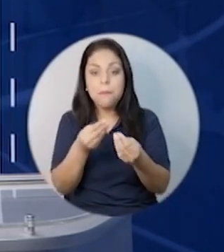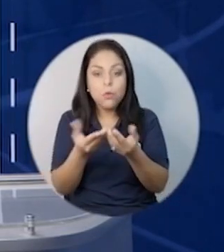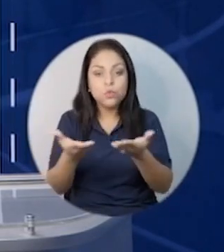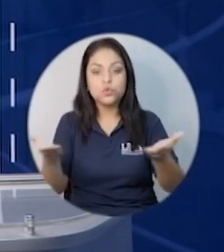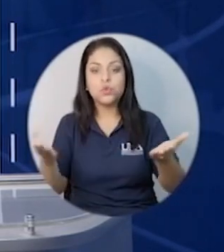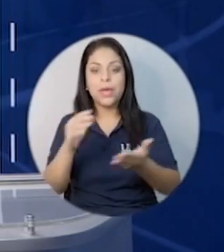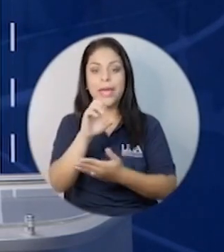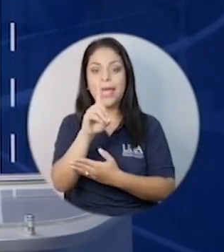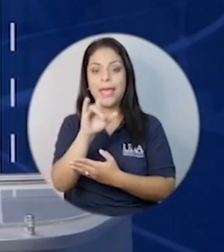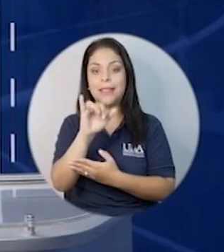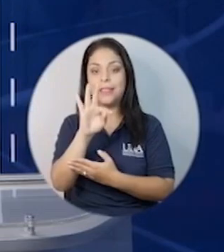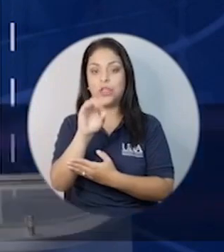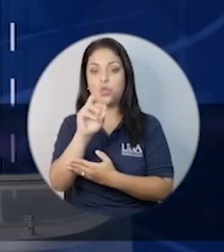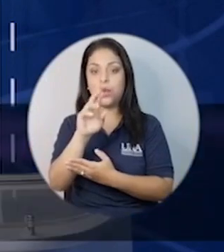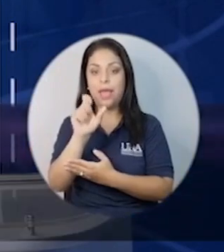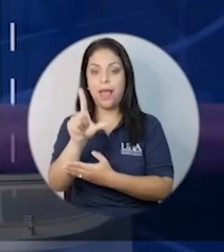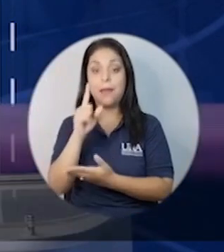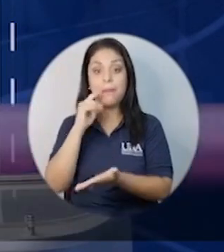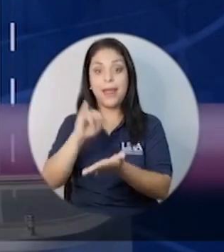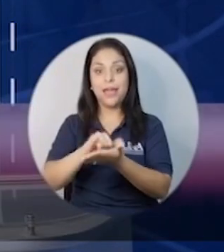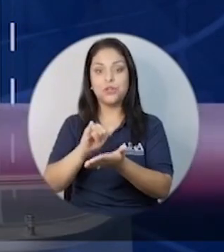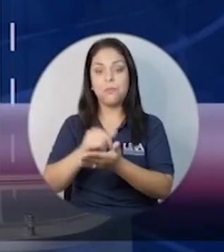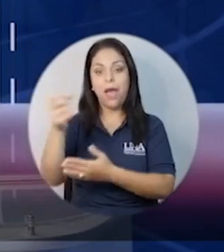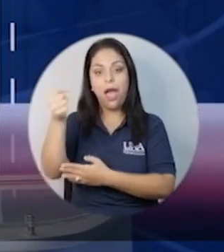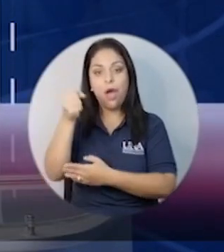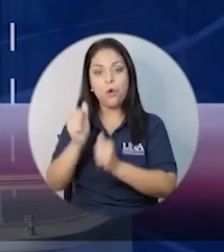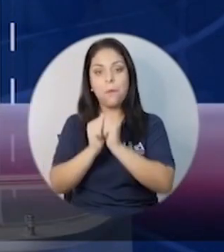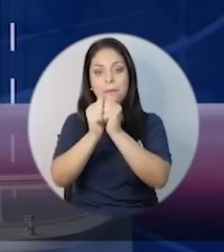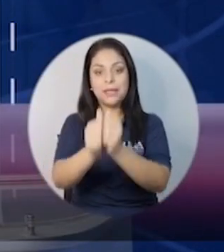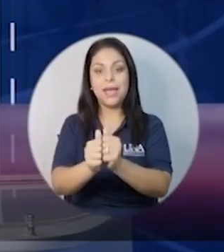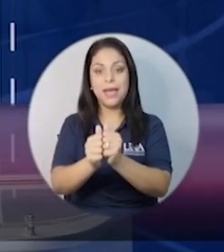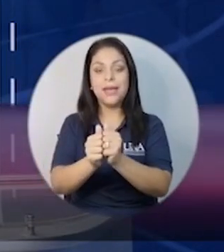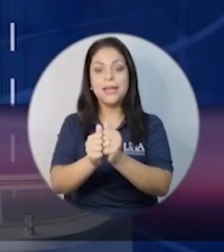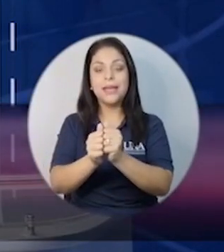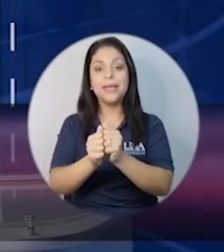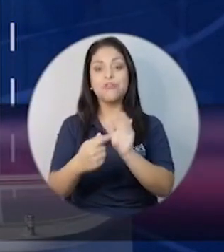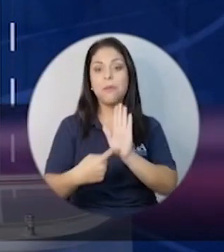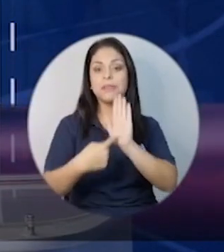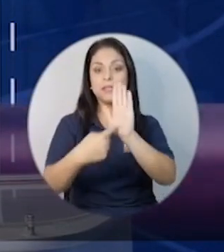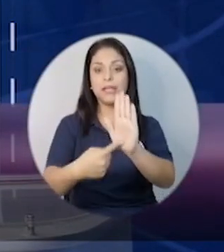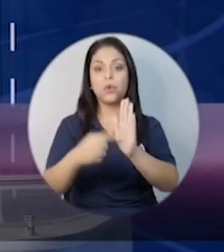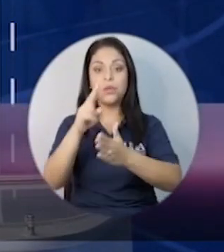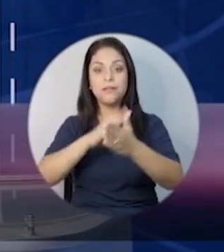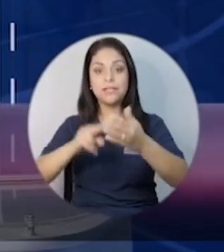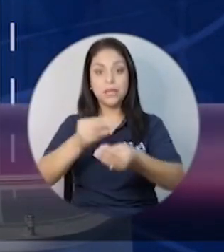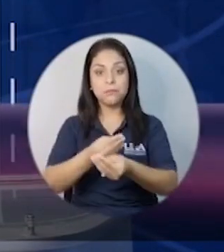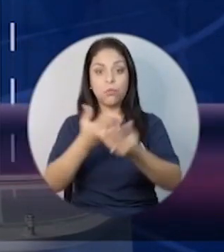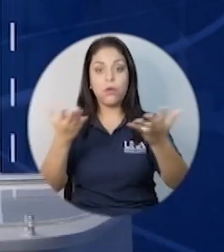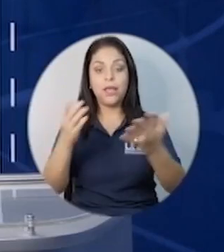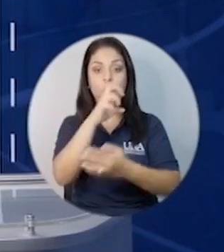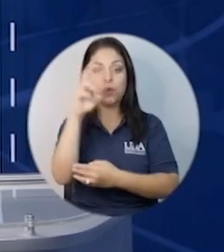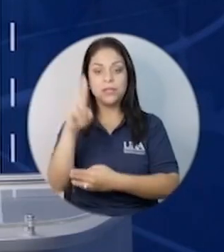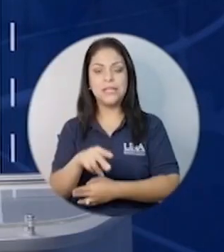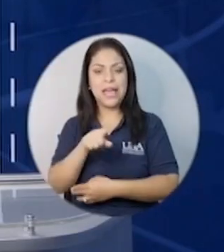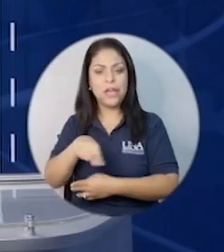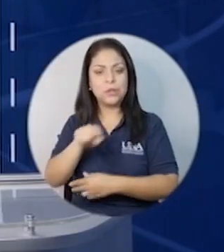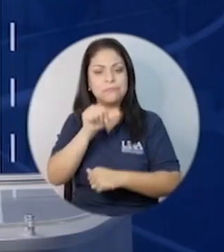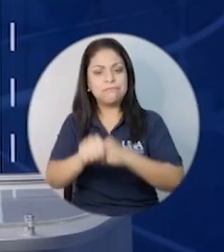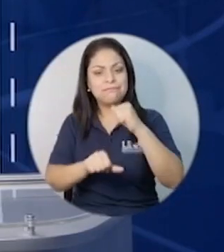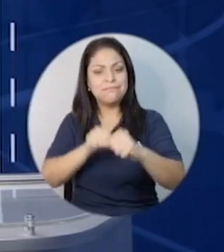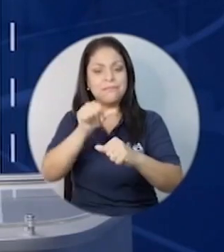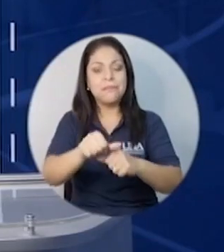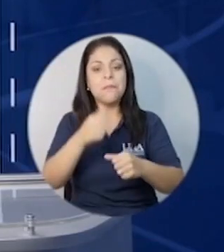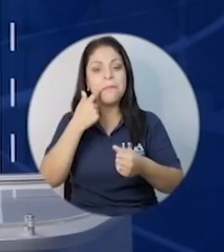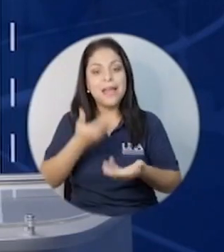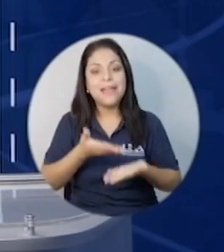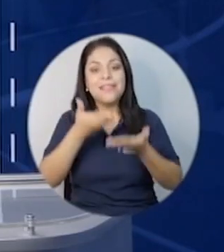producción editorial. Para eso nos van a acompañar representantes de las editoriales de las universidades públicas de Costa Rica, que hacen un gran esfuerzo en este momento